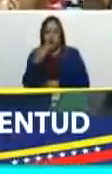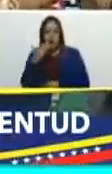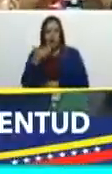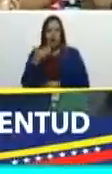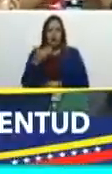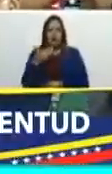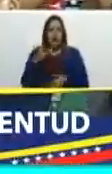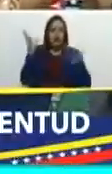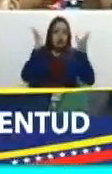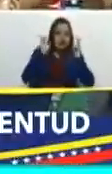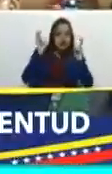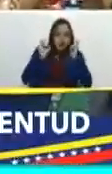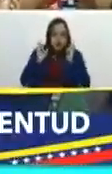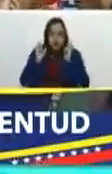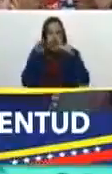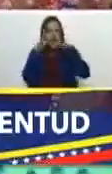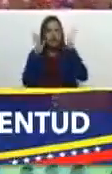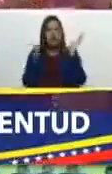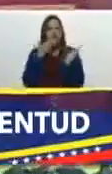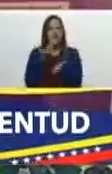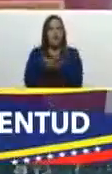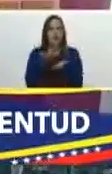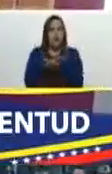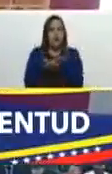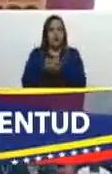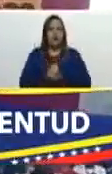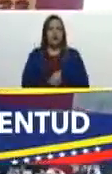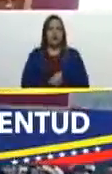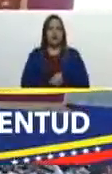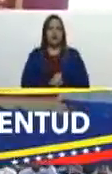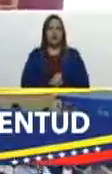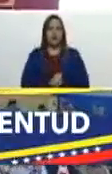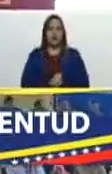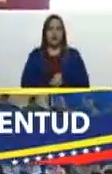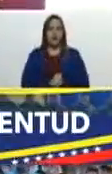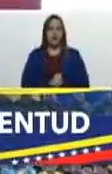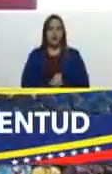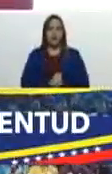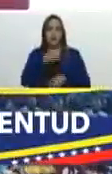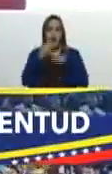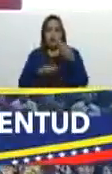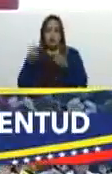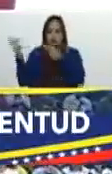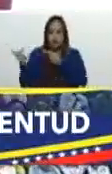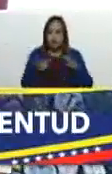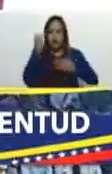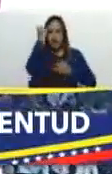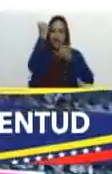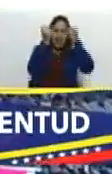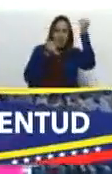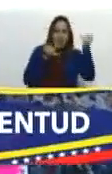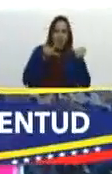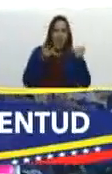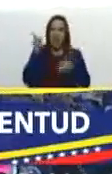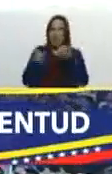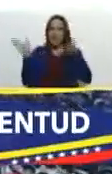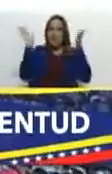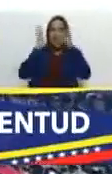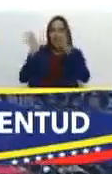escucharlos, para que trajeran sus propuestas, para recibir sus ideas, sus reclamos,